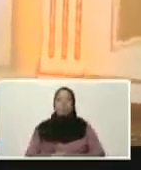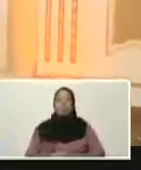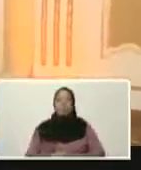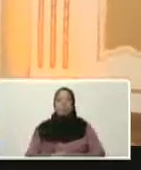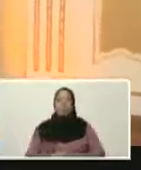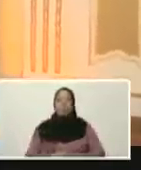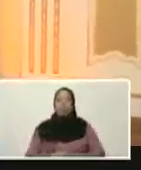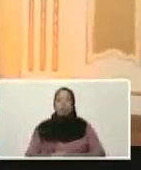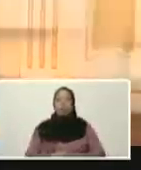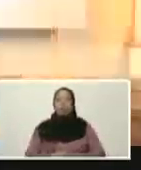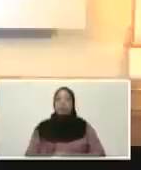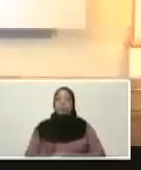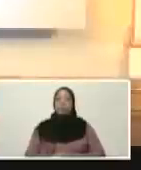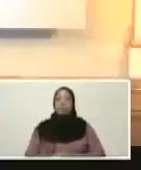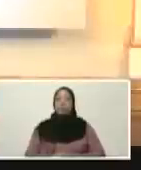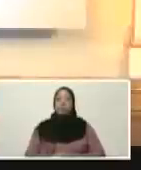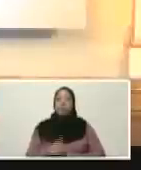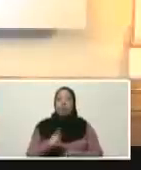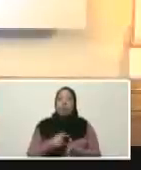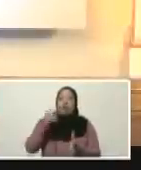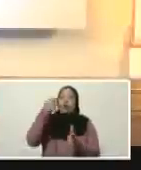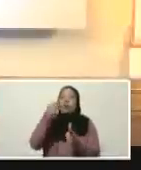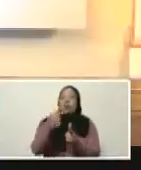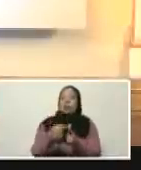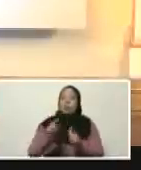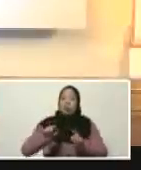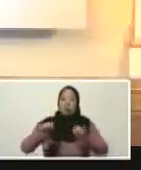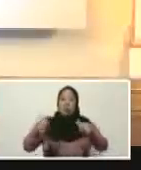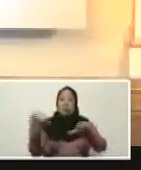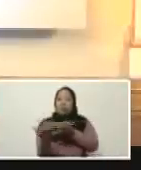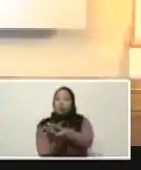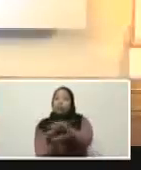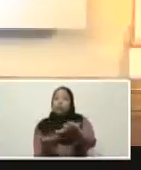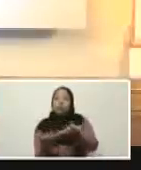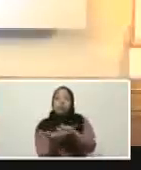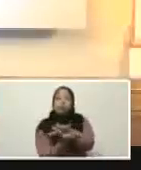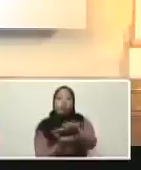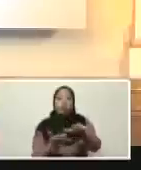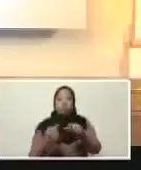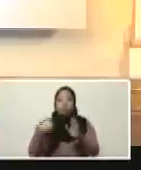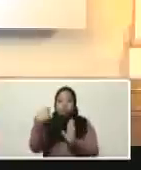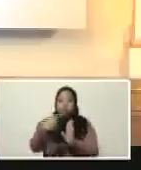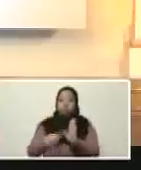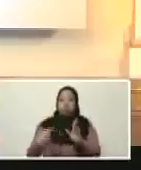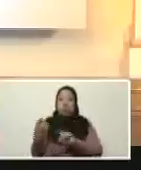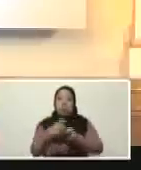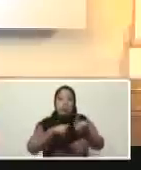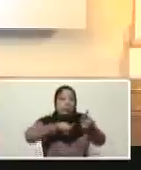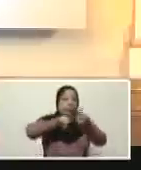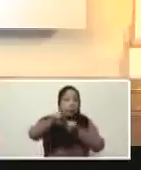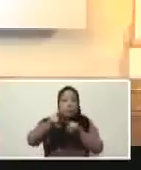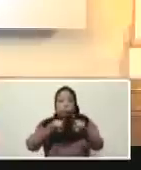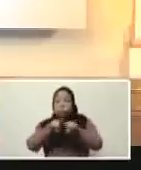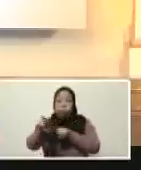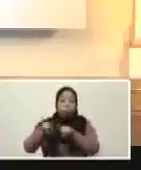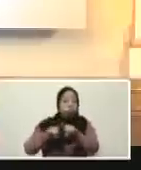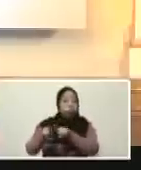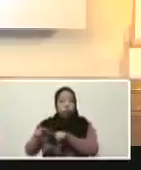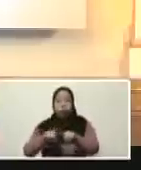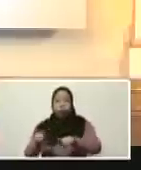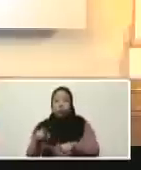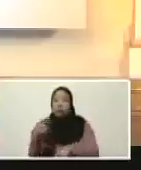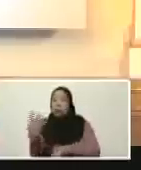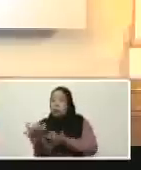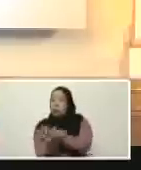Para entonces no cesaron las conspiraciones ni las intrigas. Se